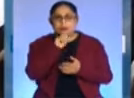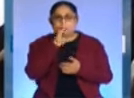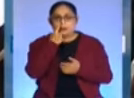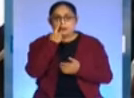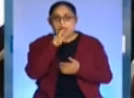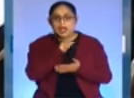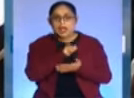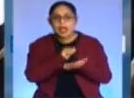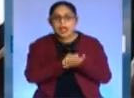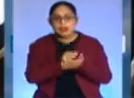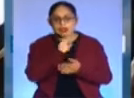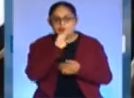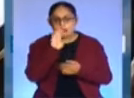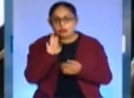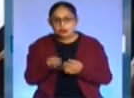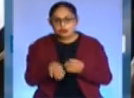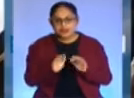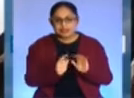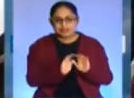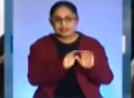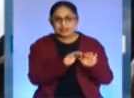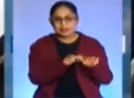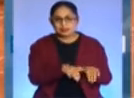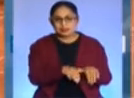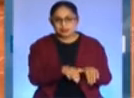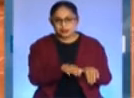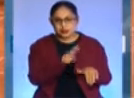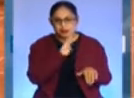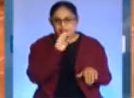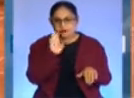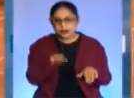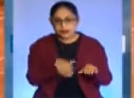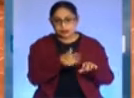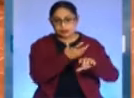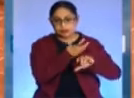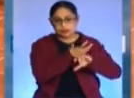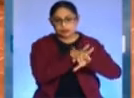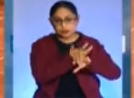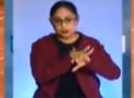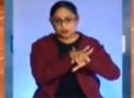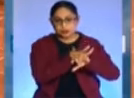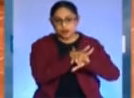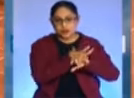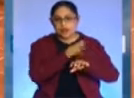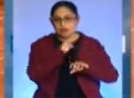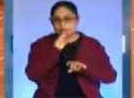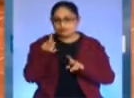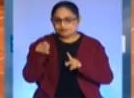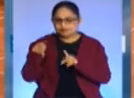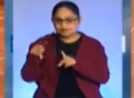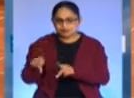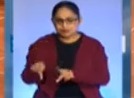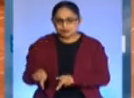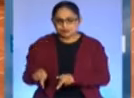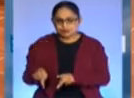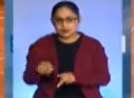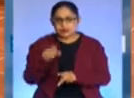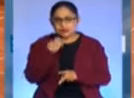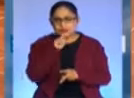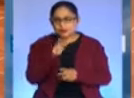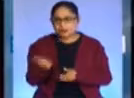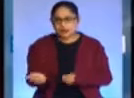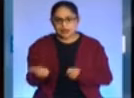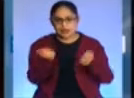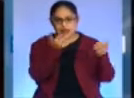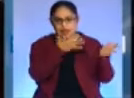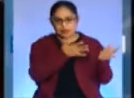actas de defunción, inscripción de defunción de mexicano fallecido en el extranjero, orden de inhumación de cadáver y orden de traslado de